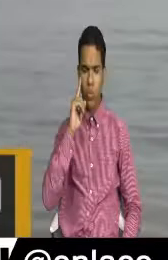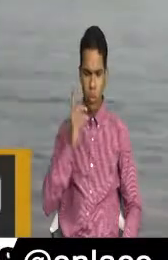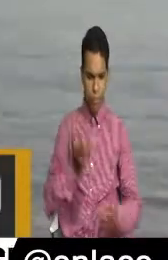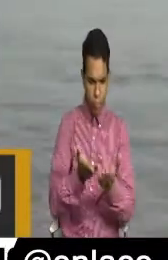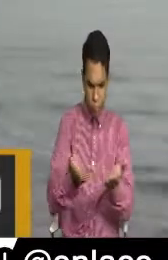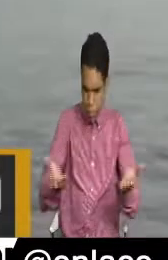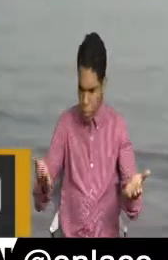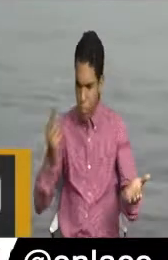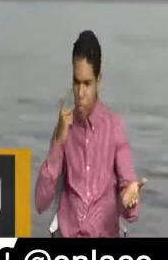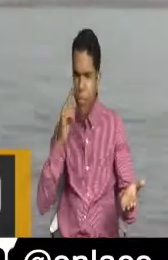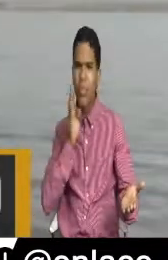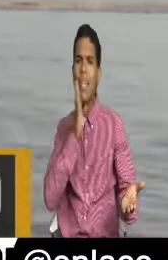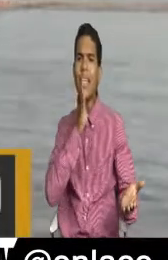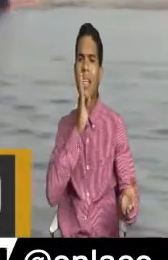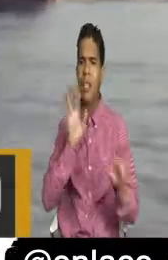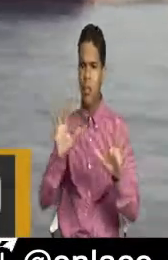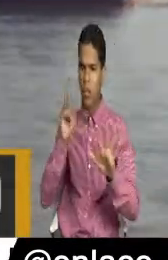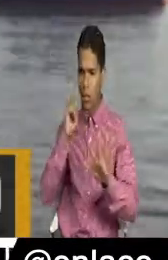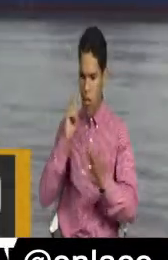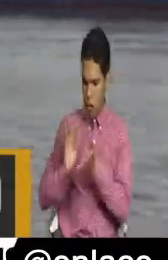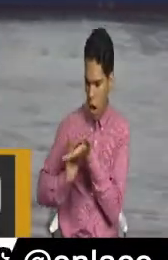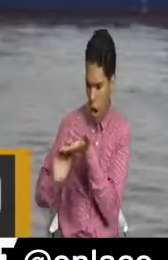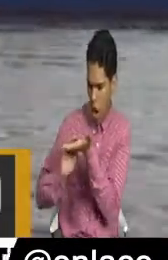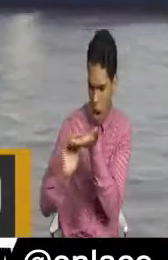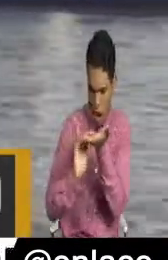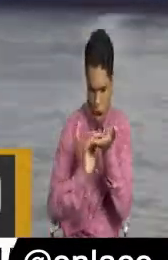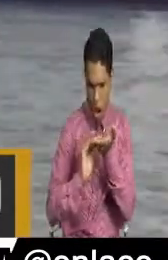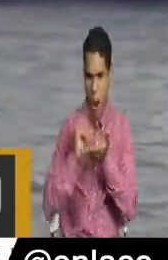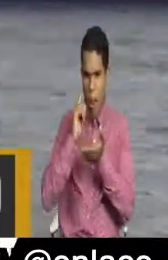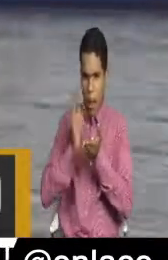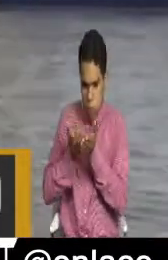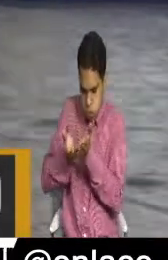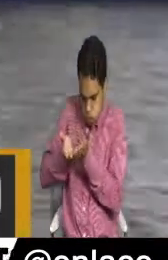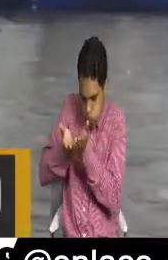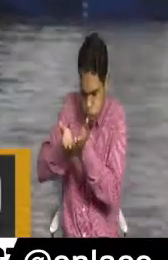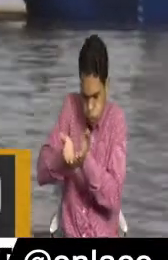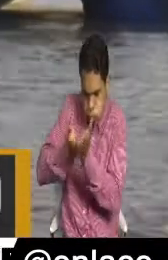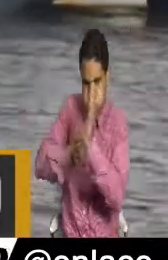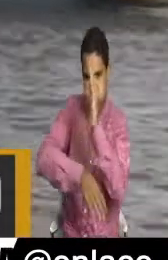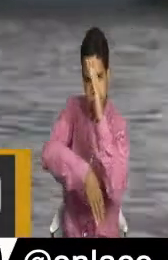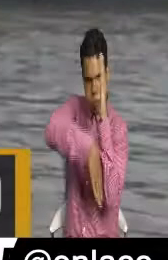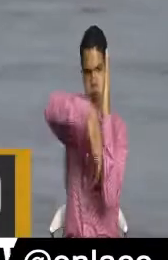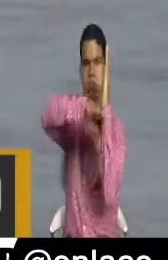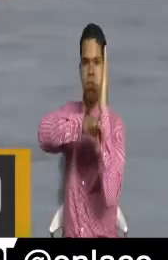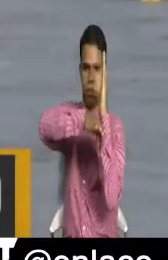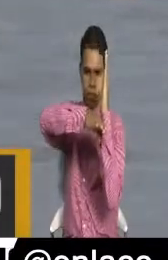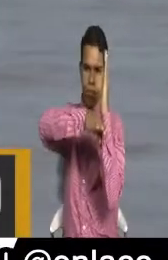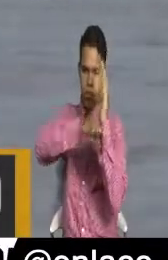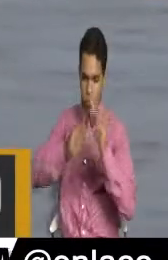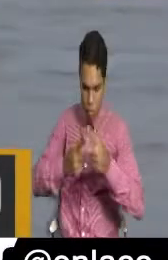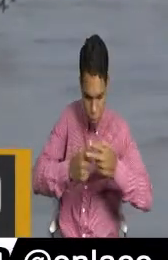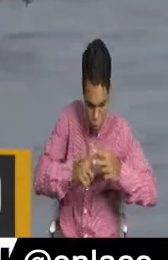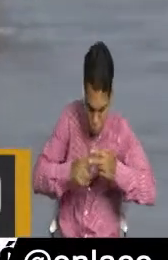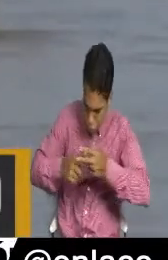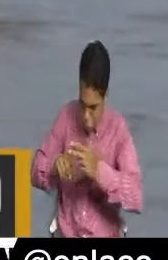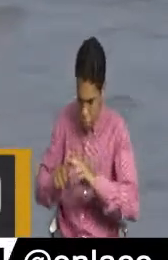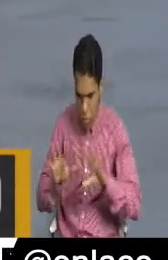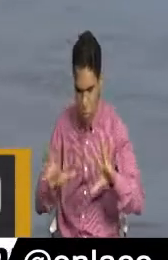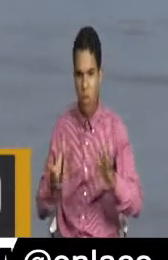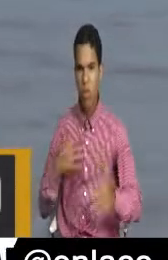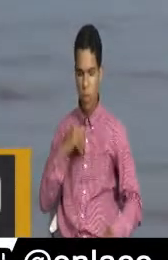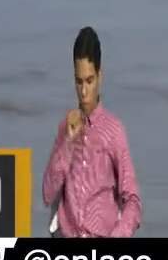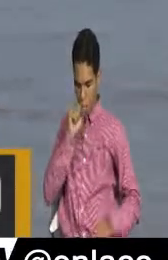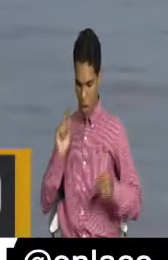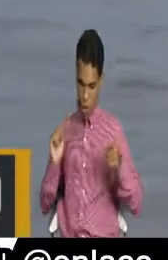la interventoría del contrato de mantenimiento del canal navegable mediante dragado hidráulico y mecánico en el río Magdalena. Se trata del sector comprendido entre